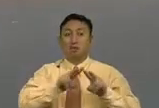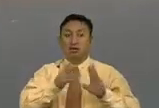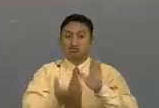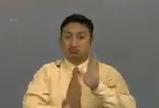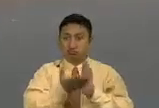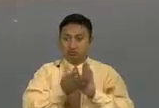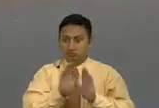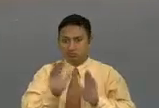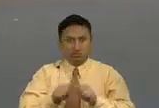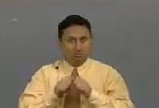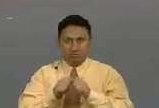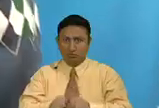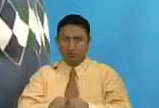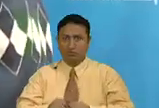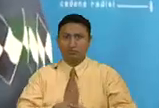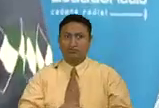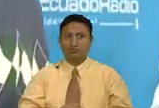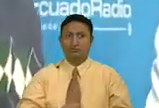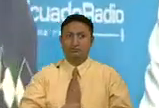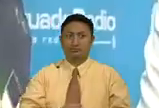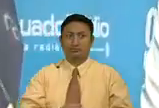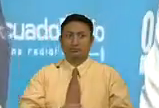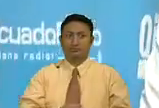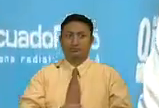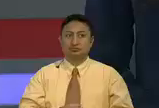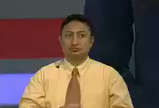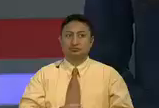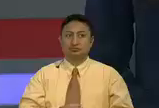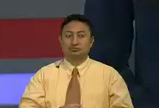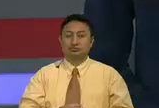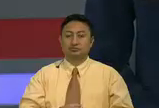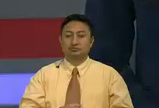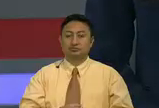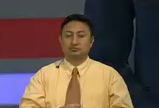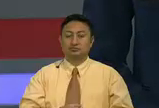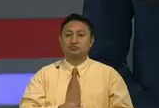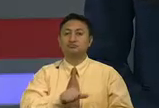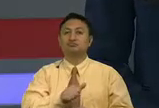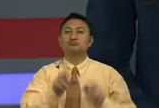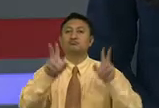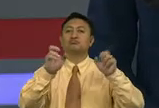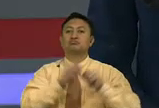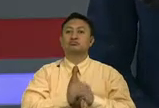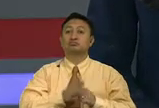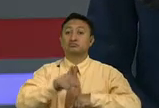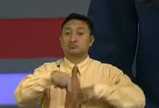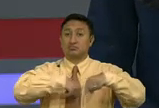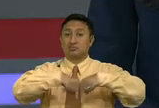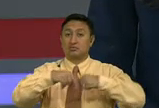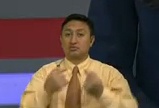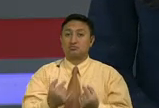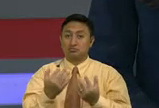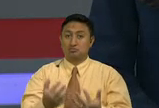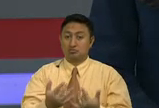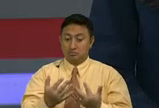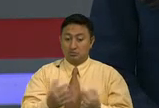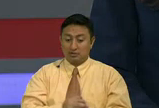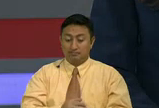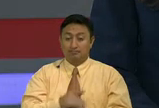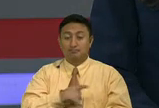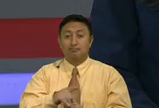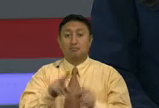se elevará. Informó Javier Rosero. Por otro lado, transportistas están a la expectativa de lo que ocurrirá con